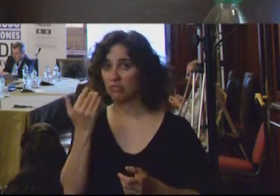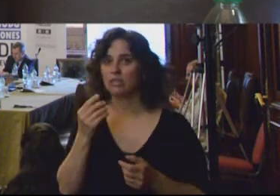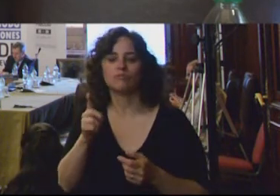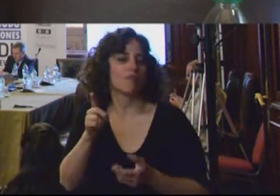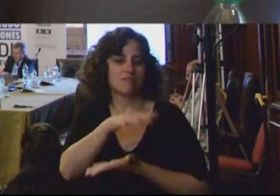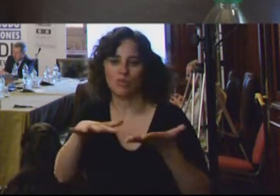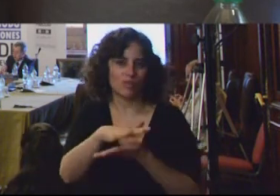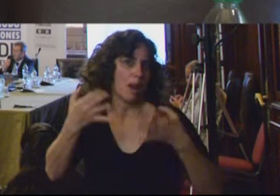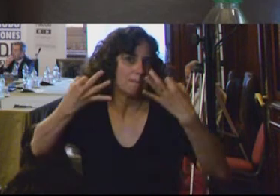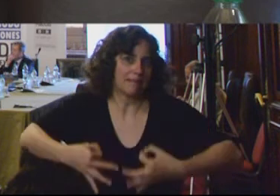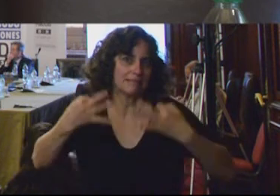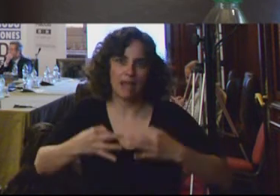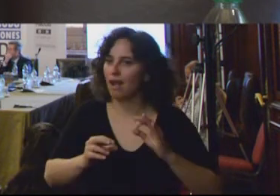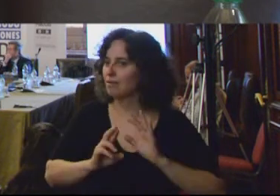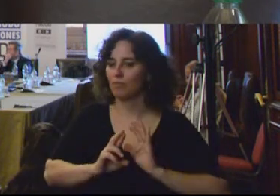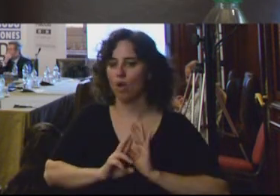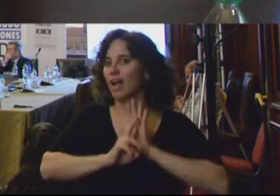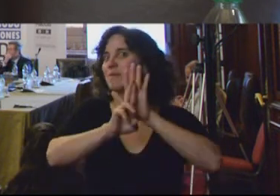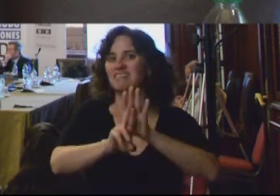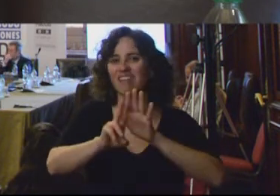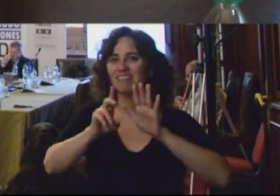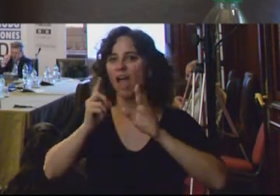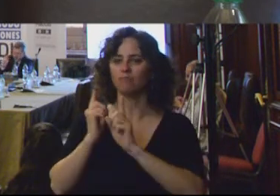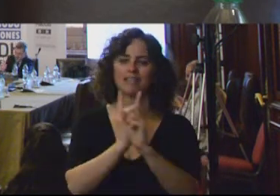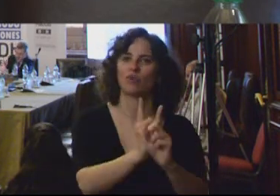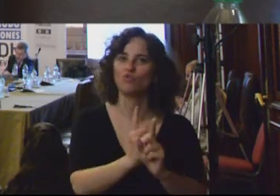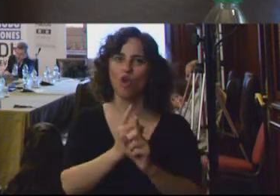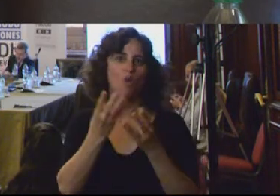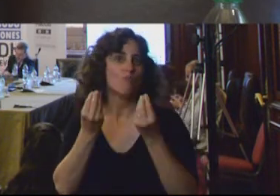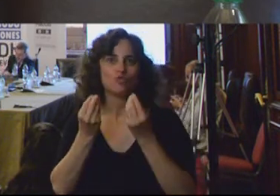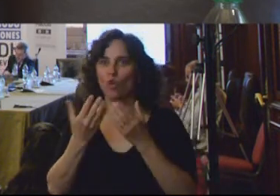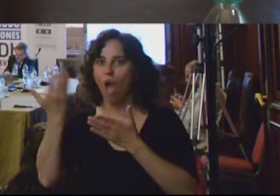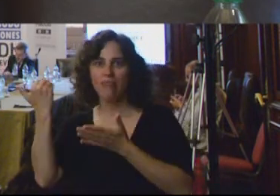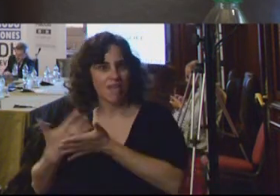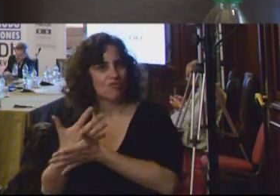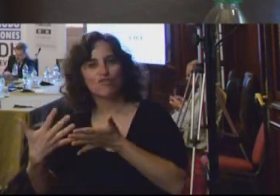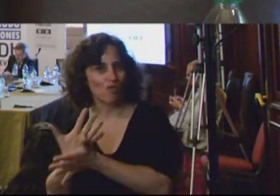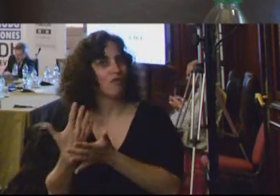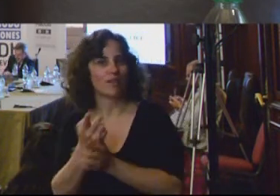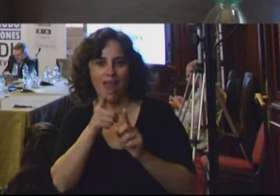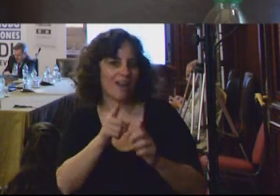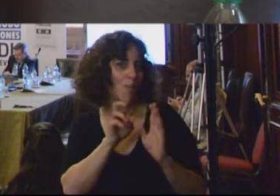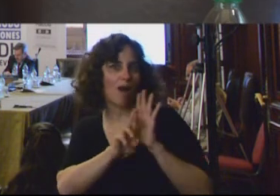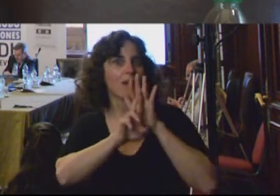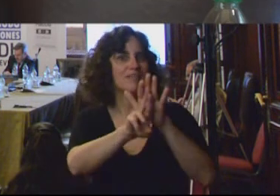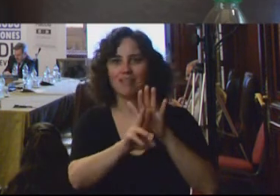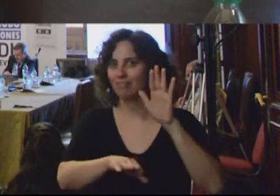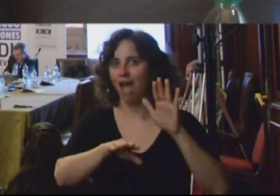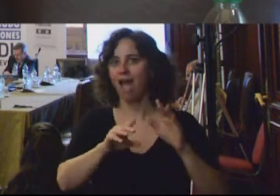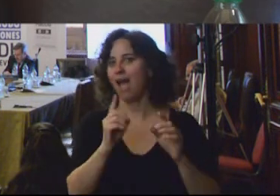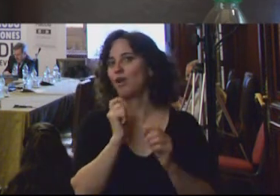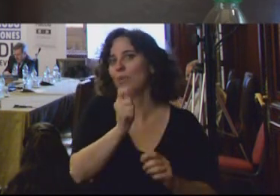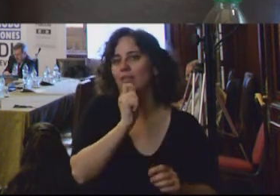emblemático de esta persecución que sufrieron muchos periodistas ecuatorianos. Su situación actual es, yo